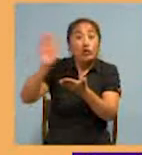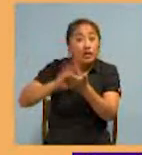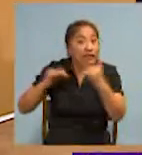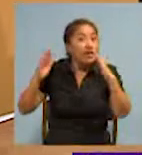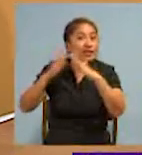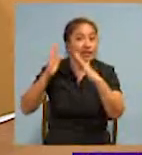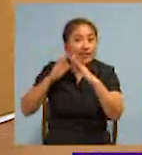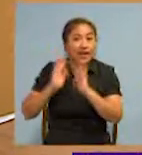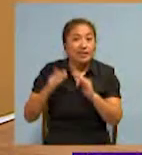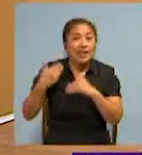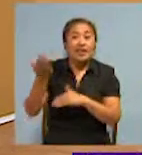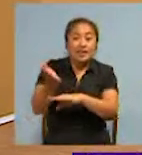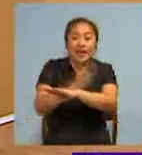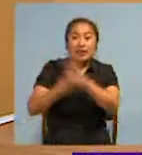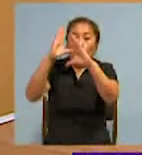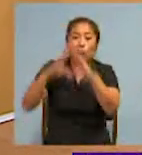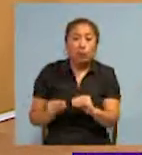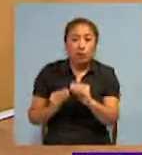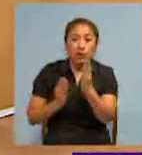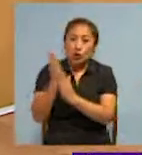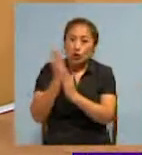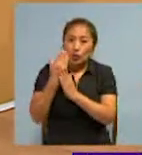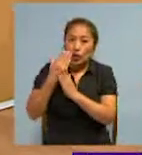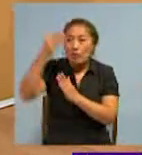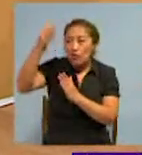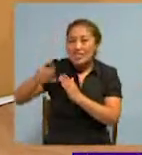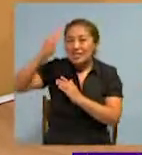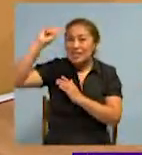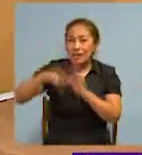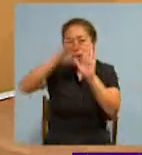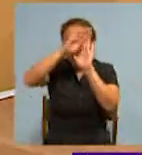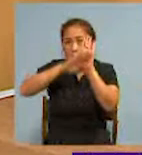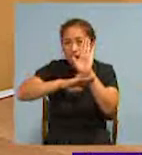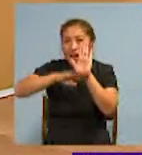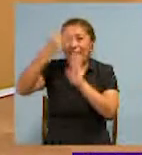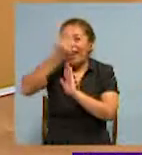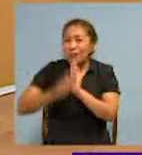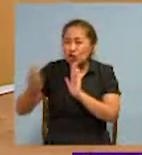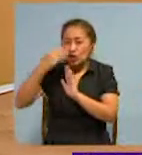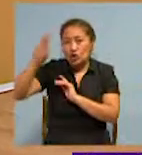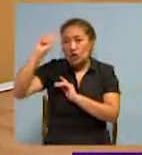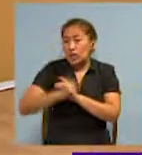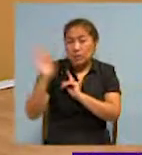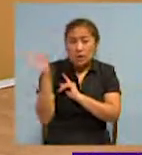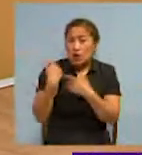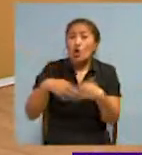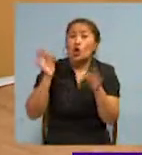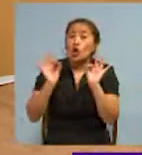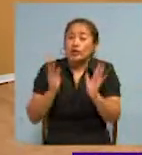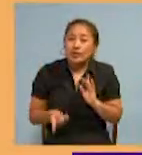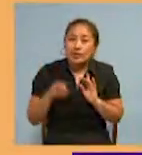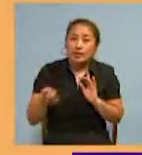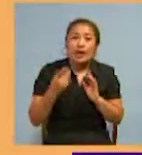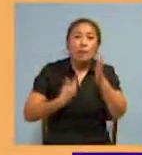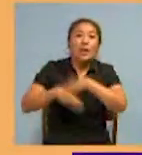que habían sido totalmente destruidas manteniendo las fachadas y los los proyectos originales de inversión